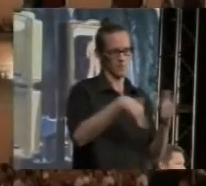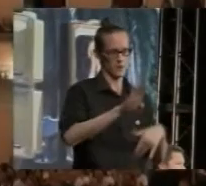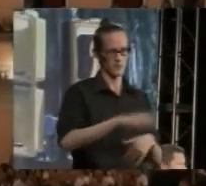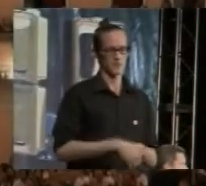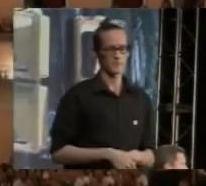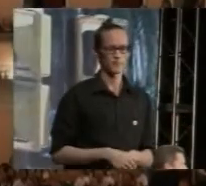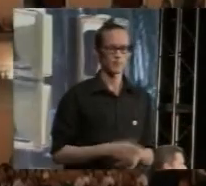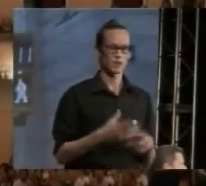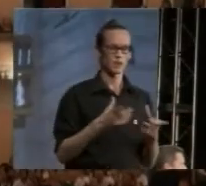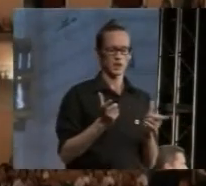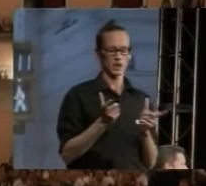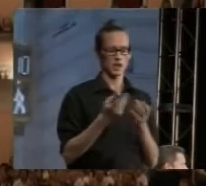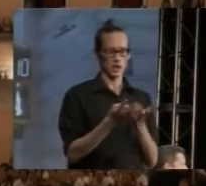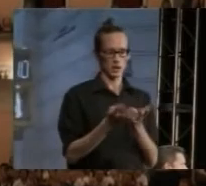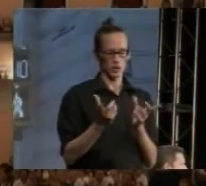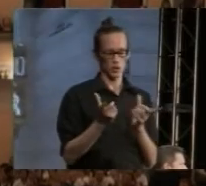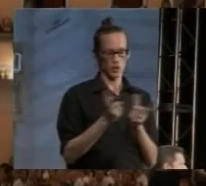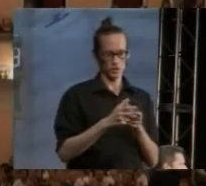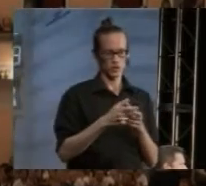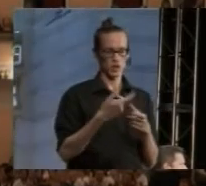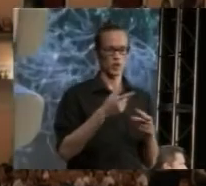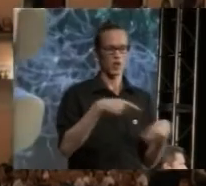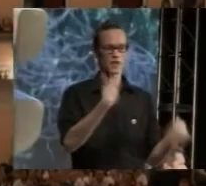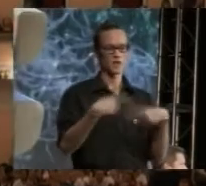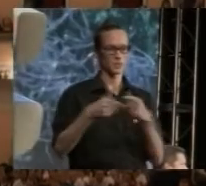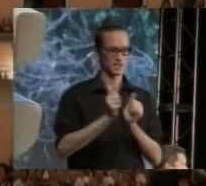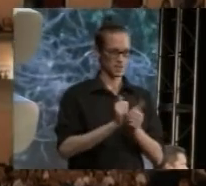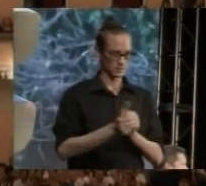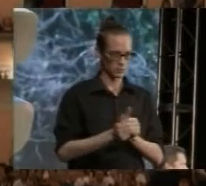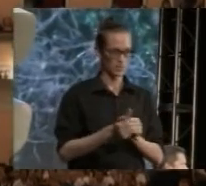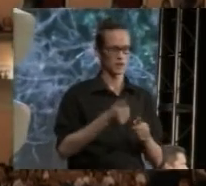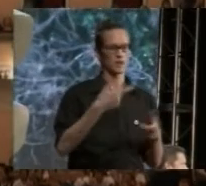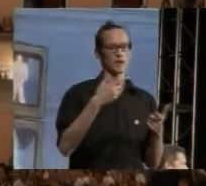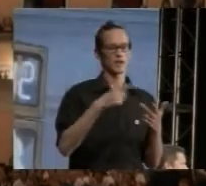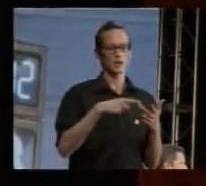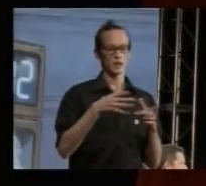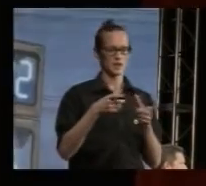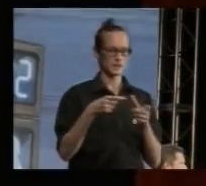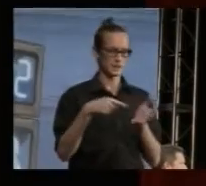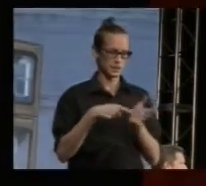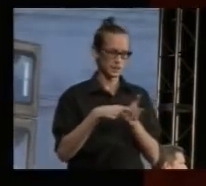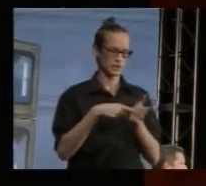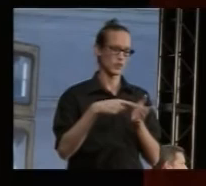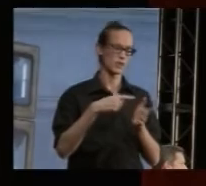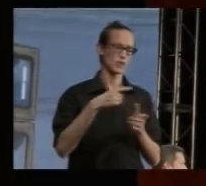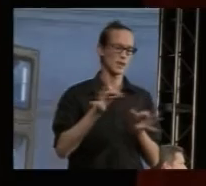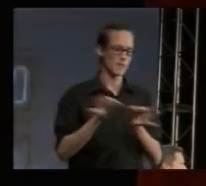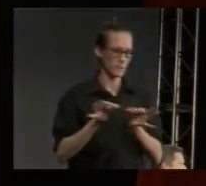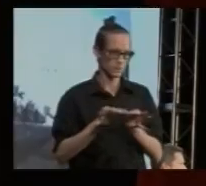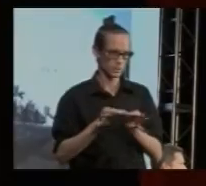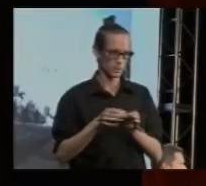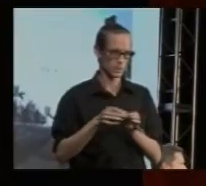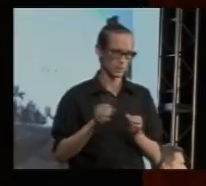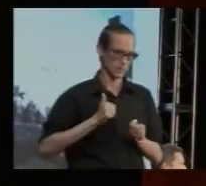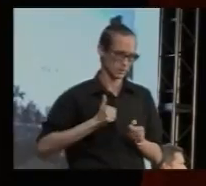de Diversidad Sexual, el acompañamiento al Centro de Veteranos de Guerra de Malvinas, la colaboración permanente con las colectividades de